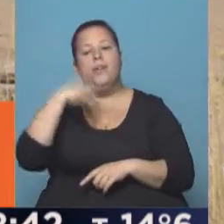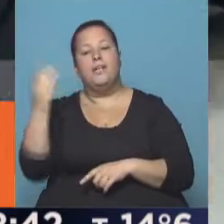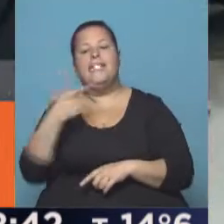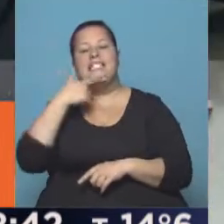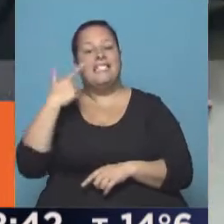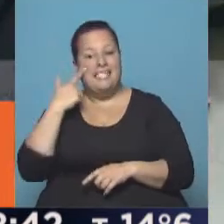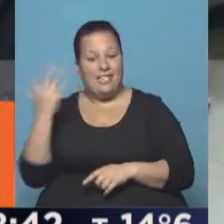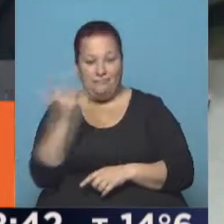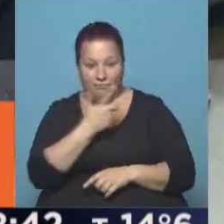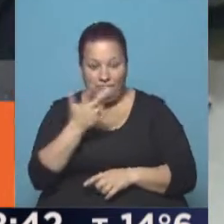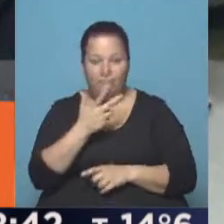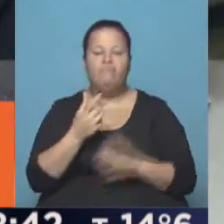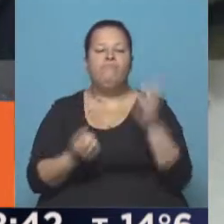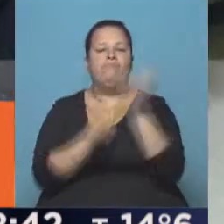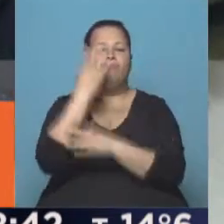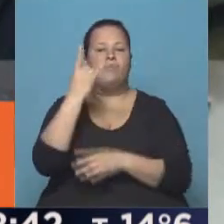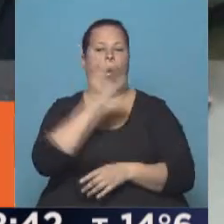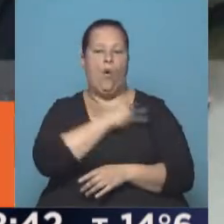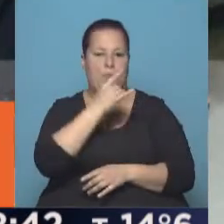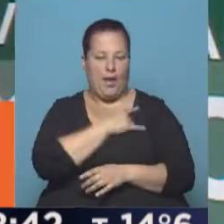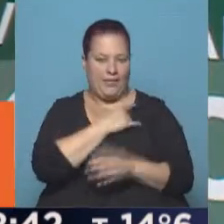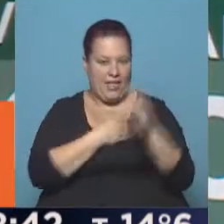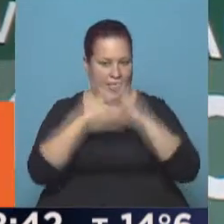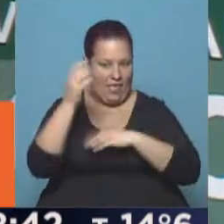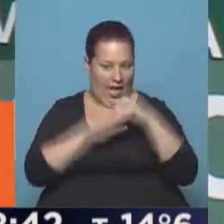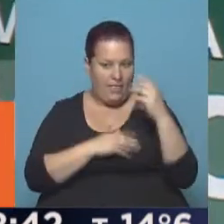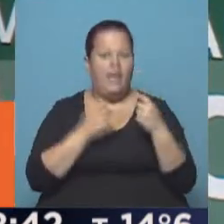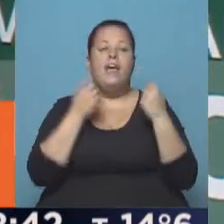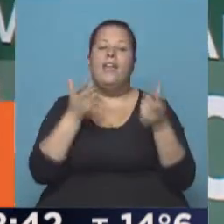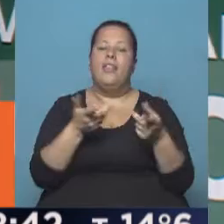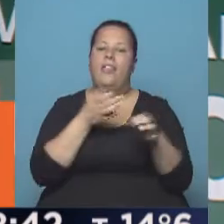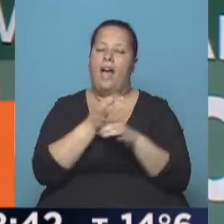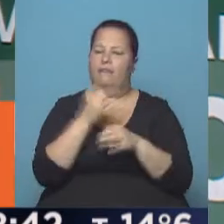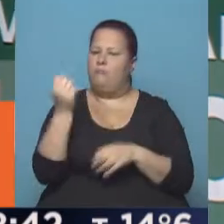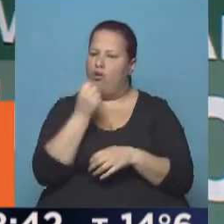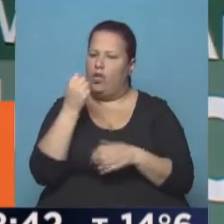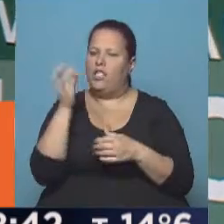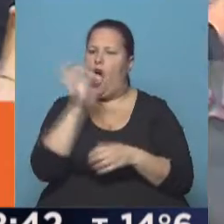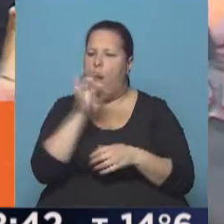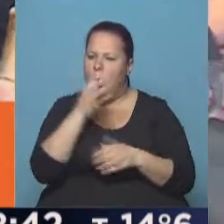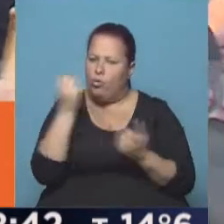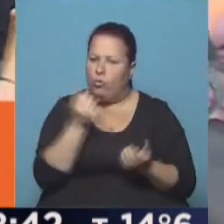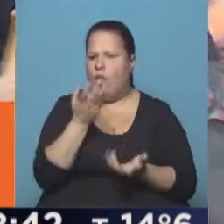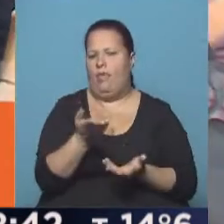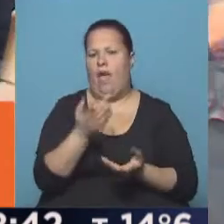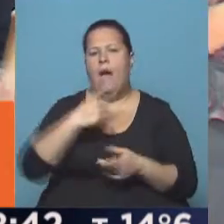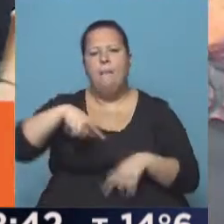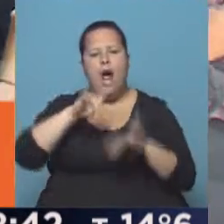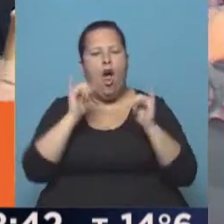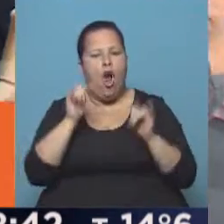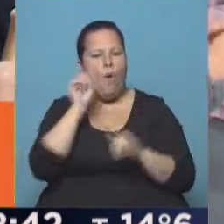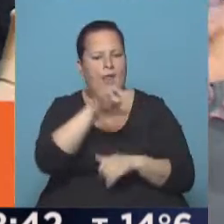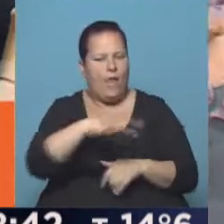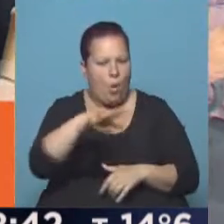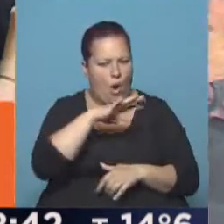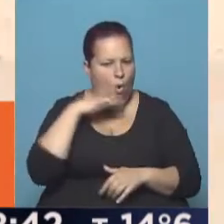SI, generó un centro de altos estudios que ofrece invalorables oportunidades para los jóvenes